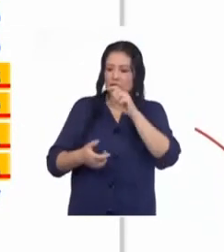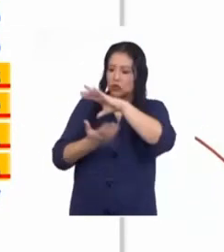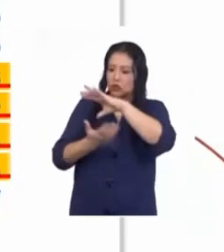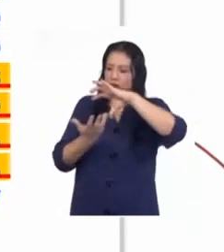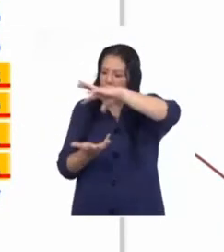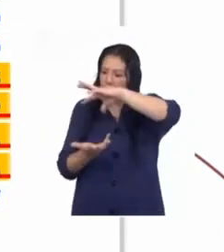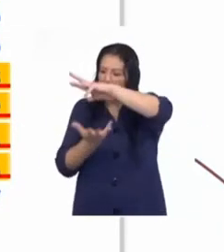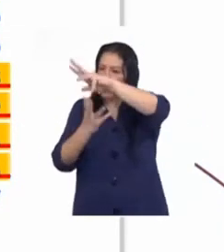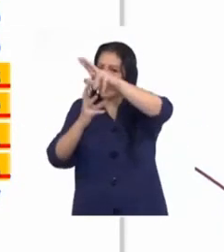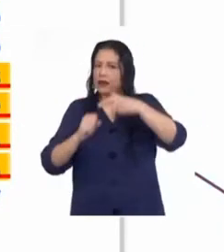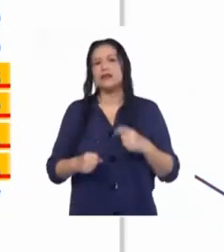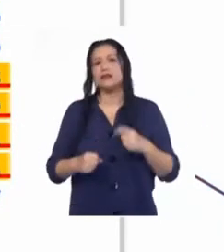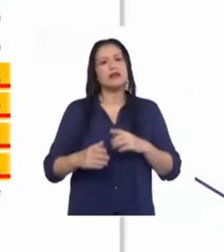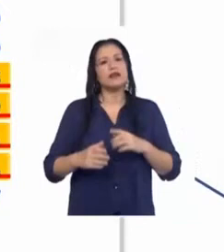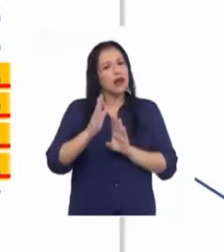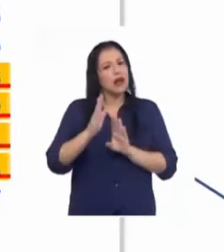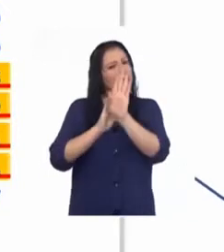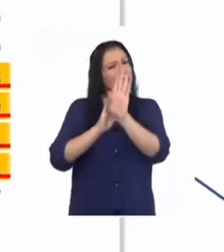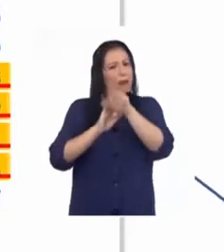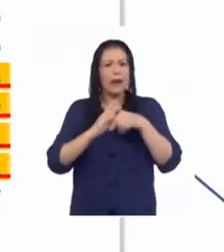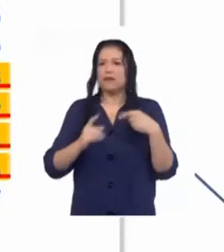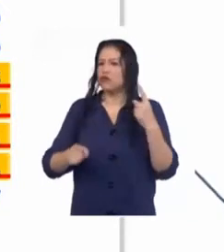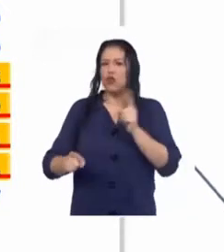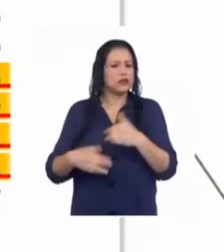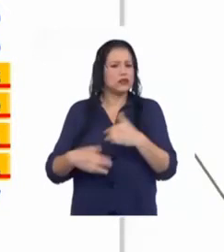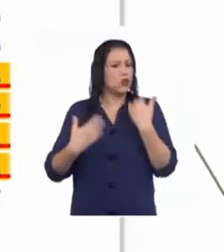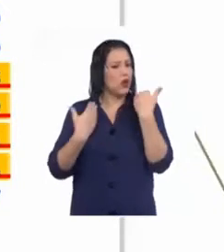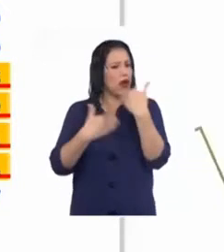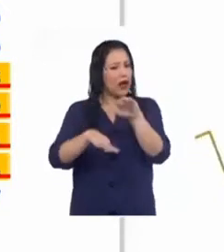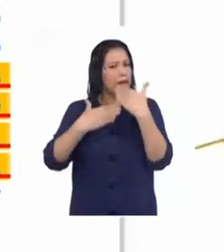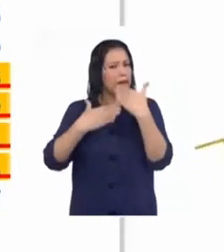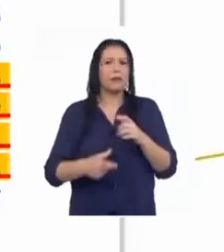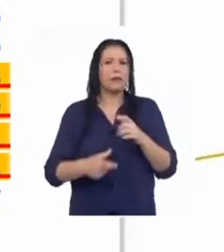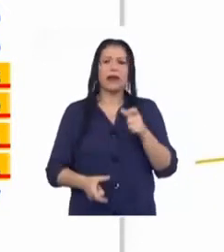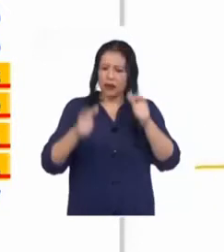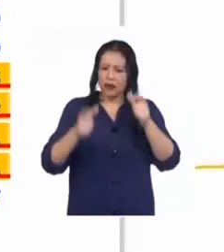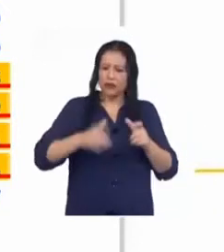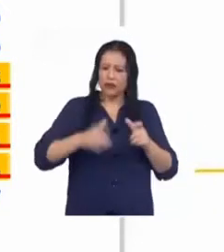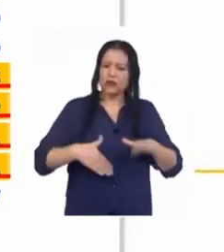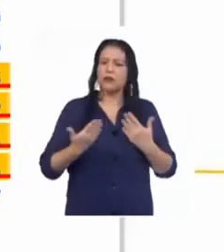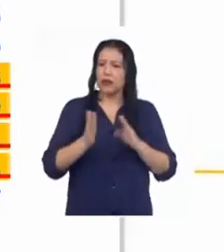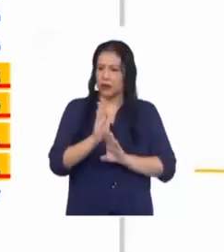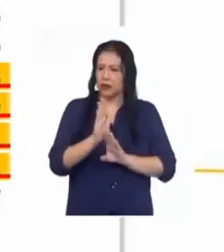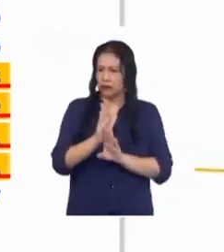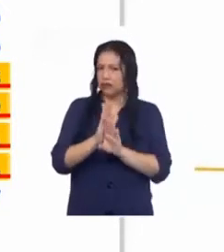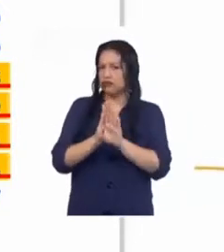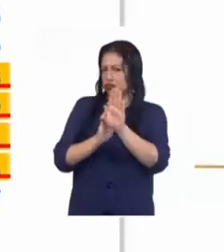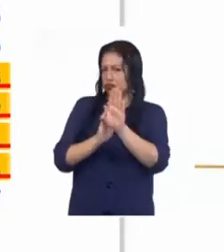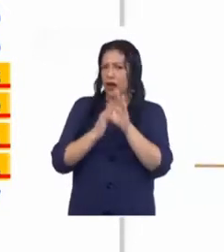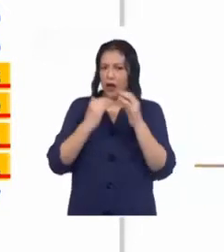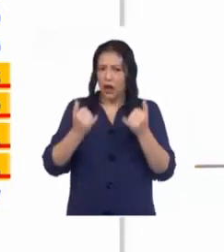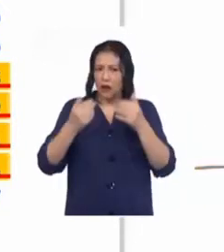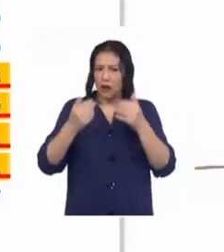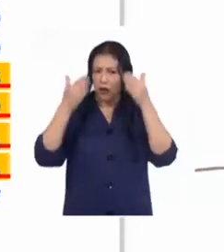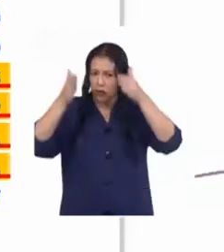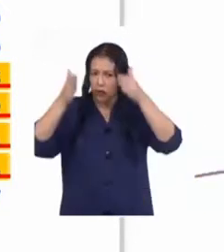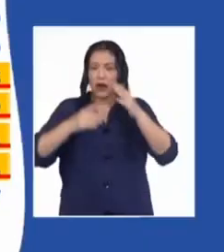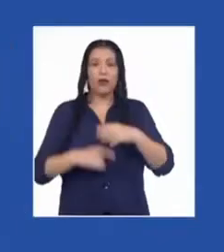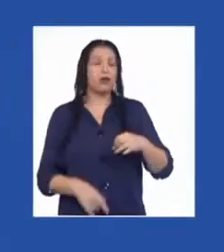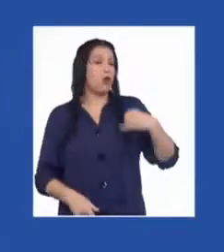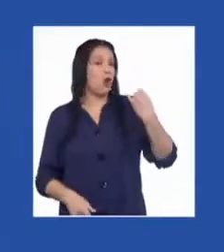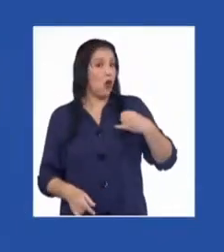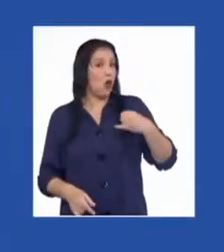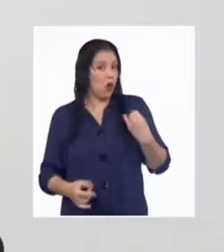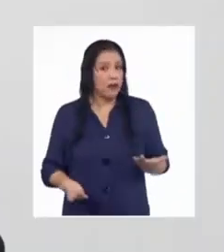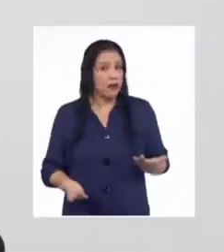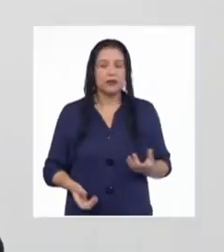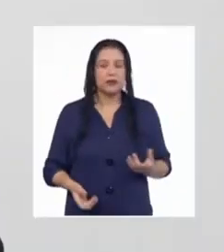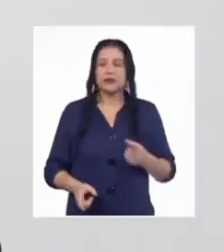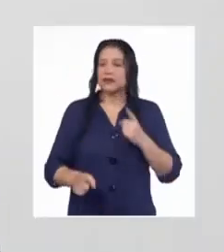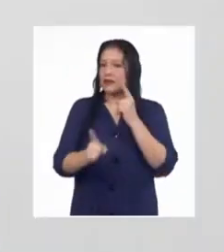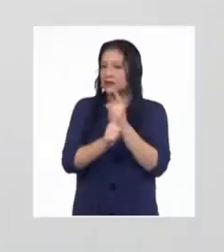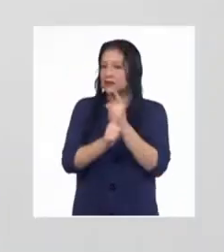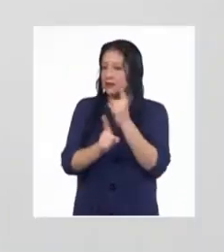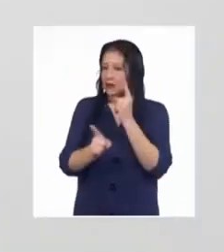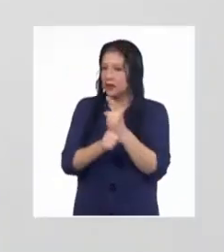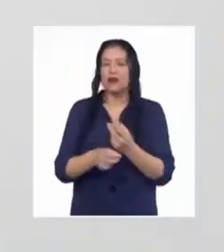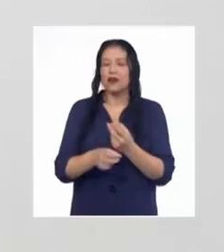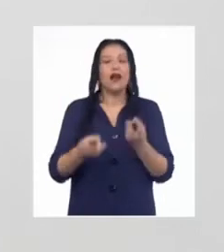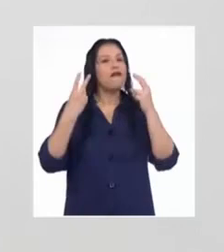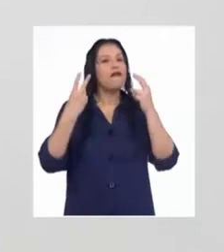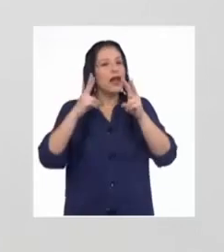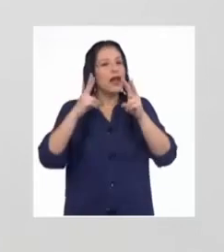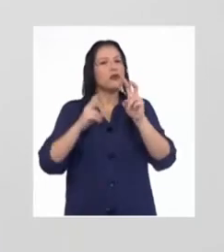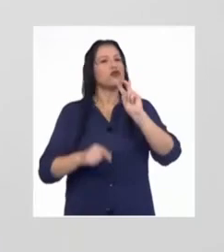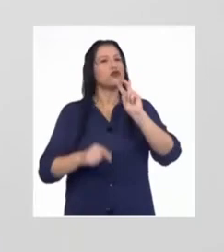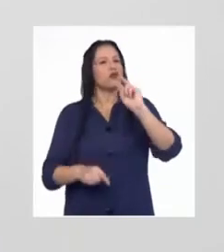no debe ser una limitante para el desarrollo de las personas, en este caso de los jóvenes. Así es. Veamos ahora un